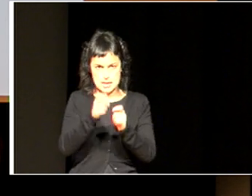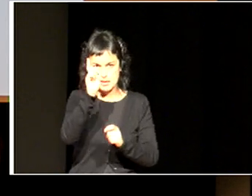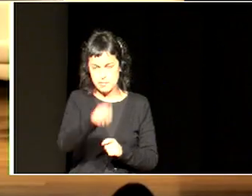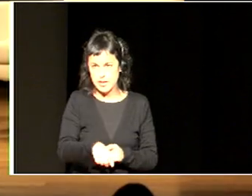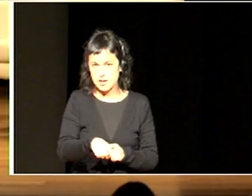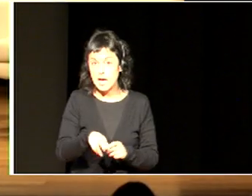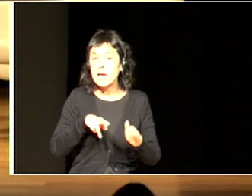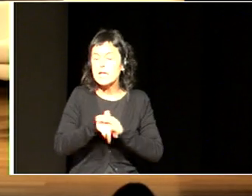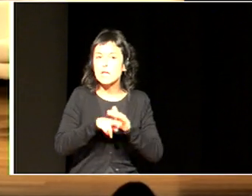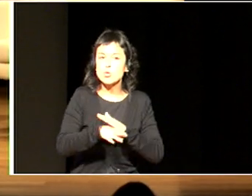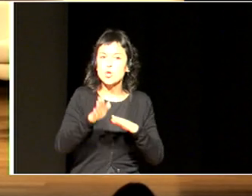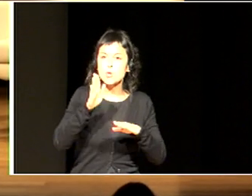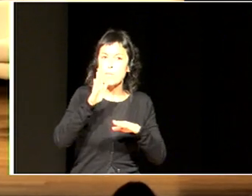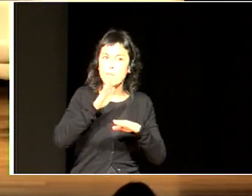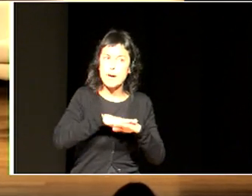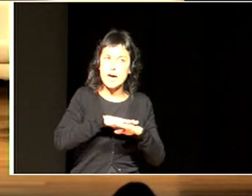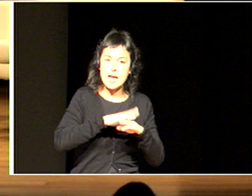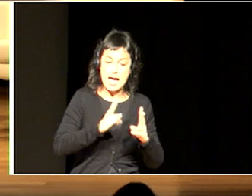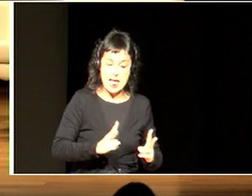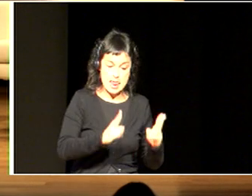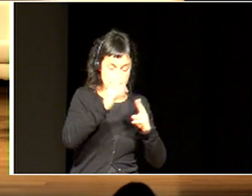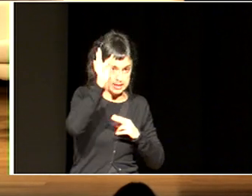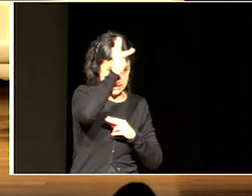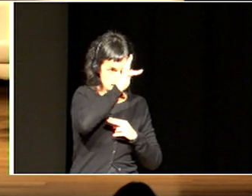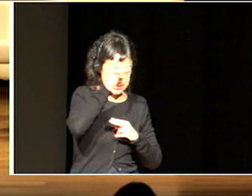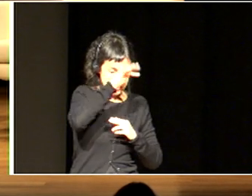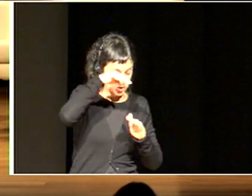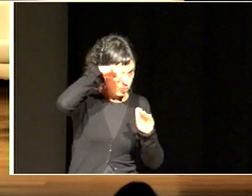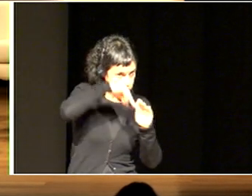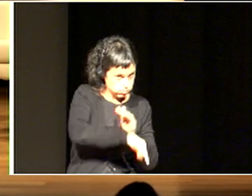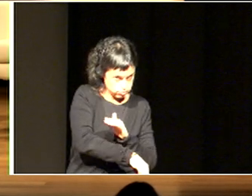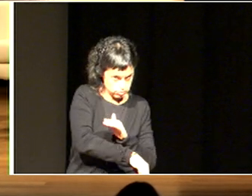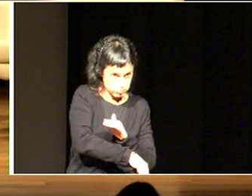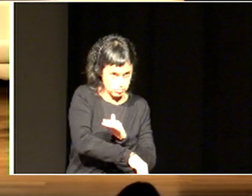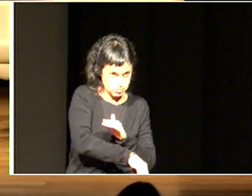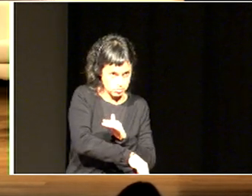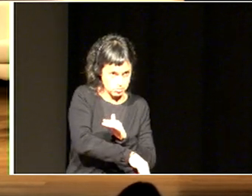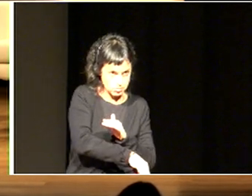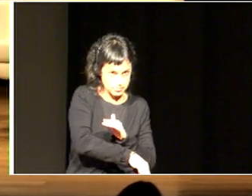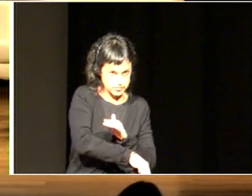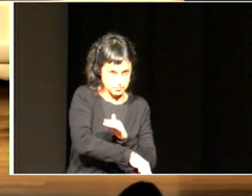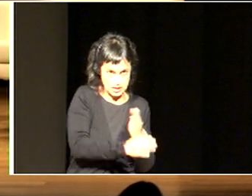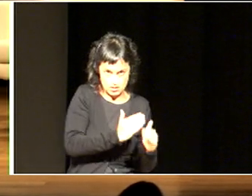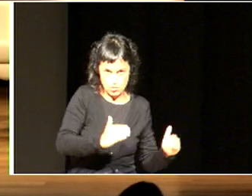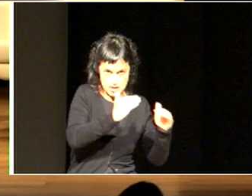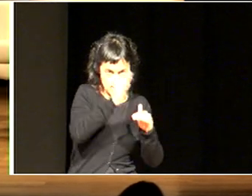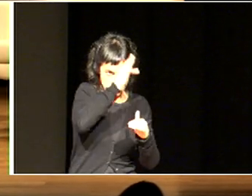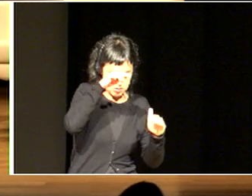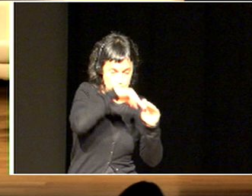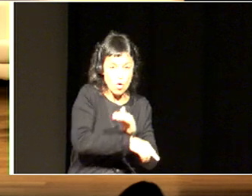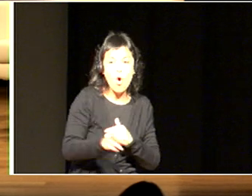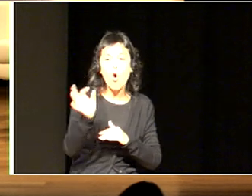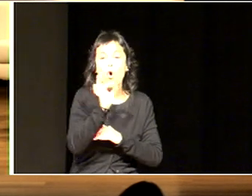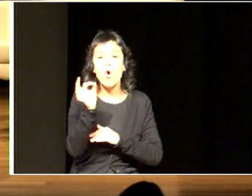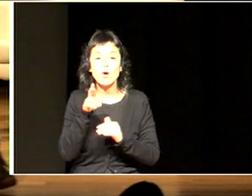profundizar en la parte teórica que sustenta esa actividad desde la igualdad y también recursos